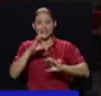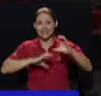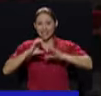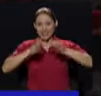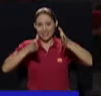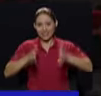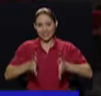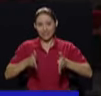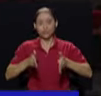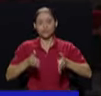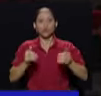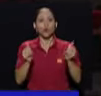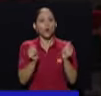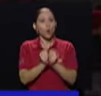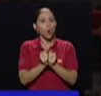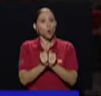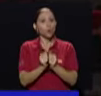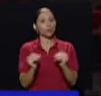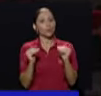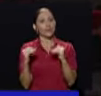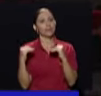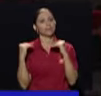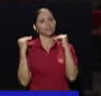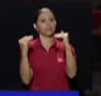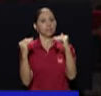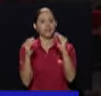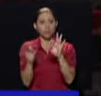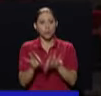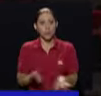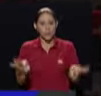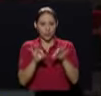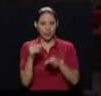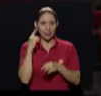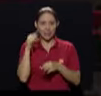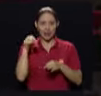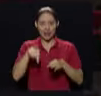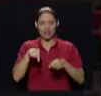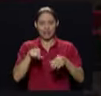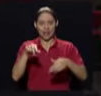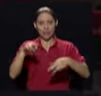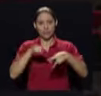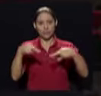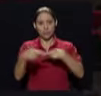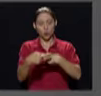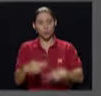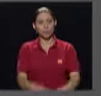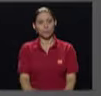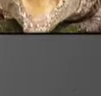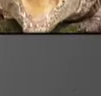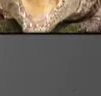científicos con alto nivel es muy importante para esta zona.